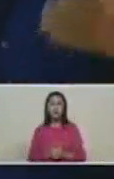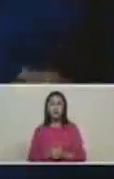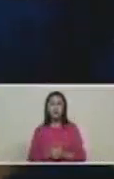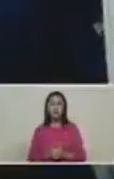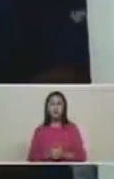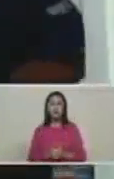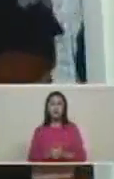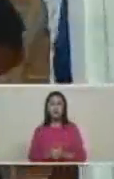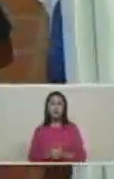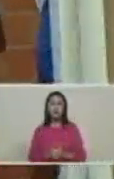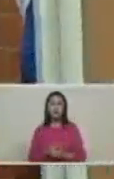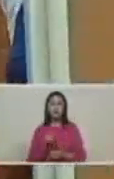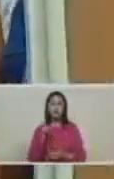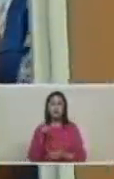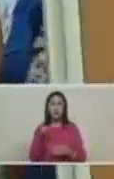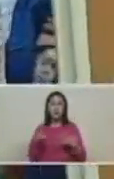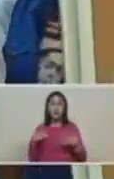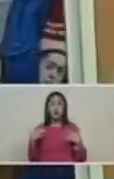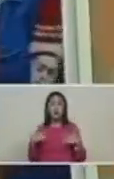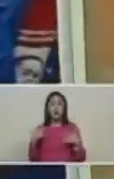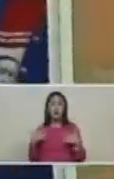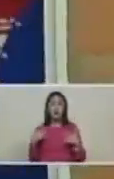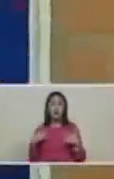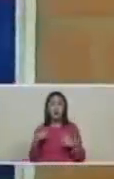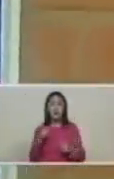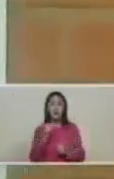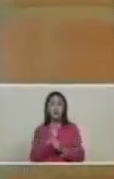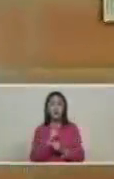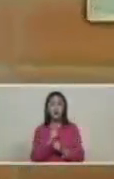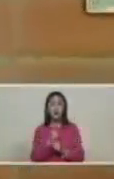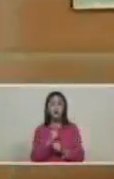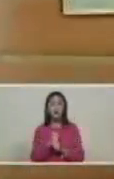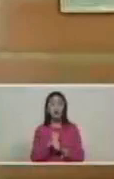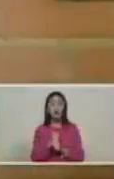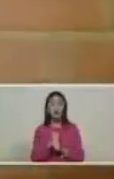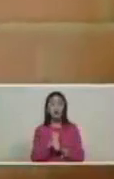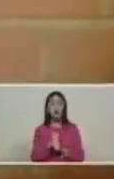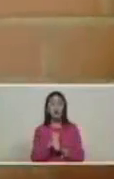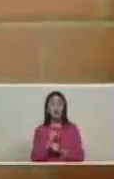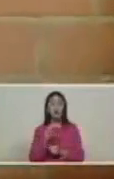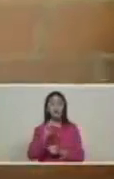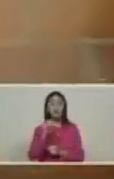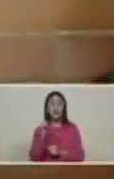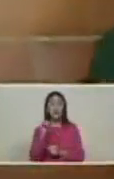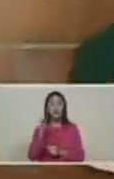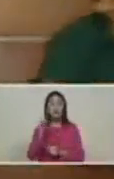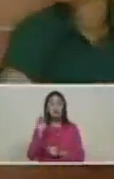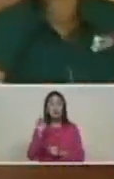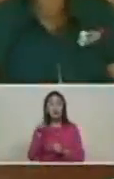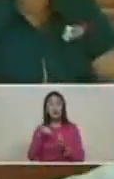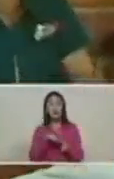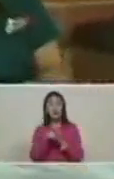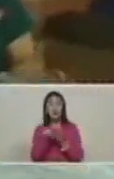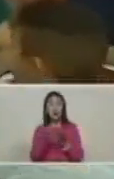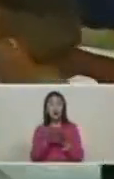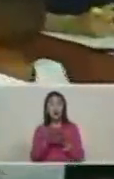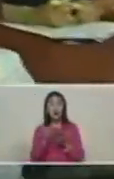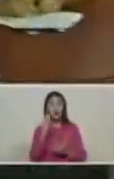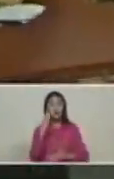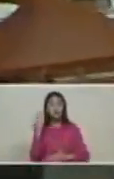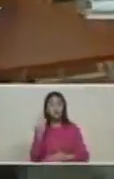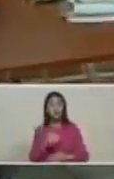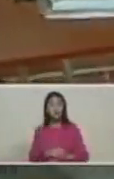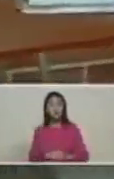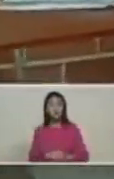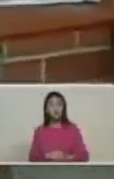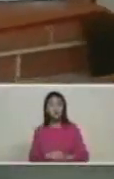como parte de esta actividad, esta jornada, el Saime llega a las escuelas. Mire, aquí tenemos a los compañeros del Saime,